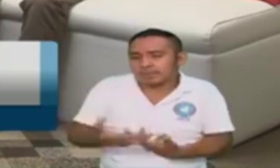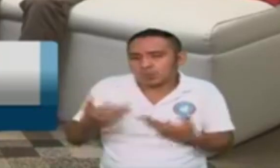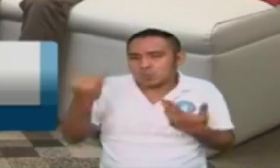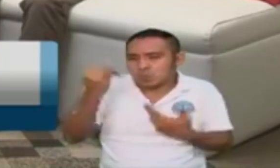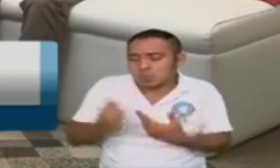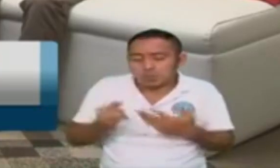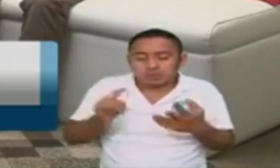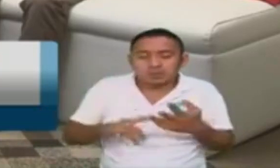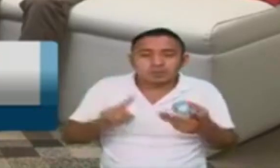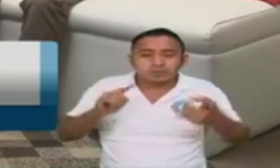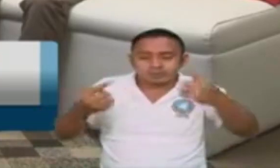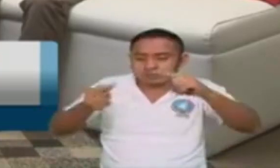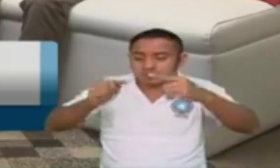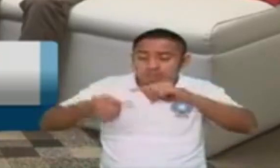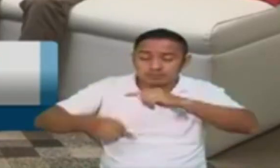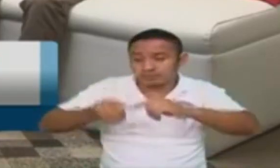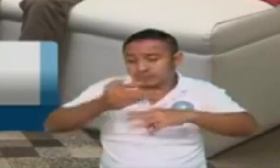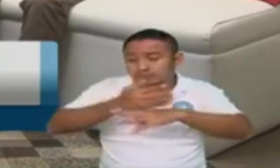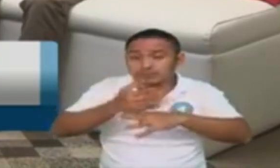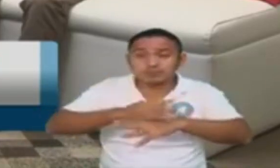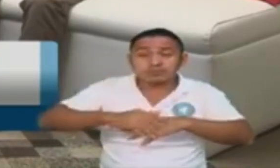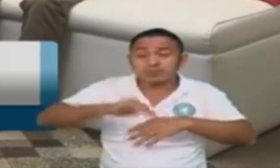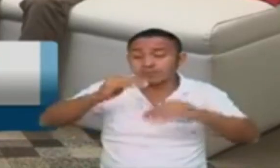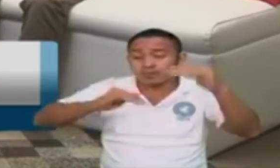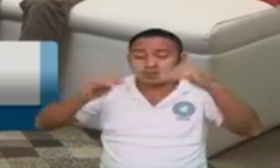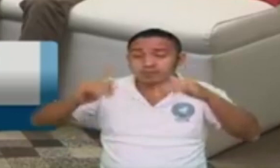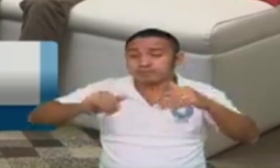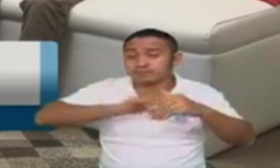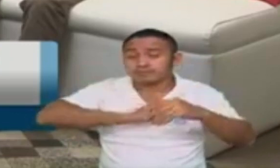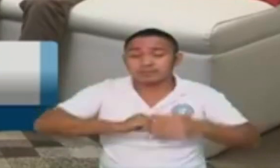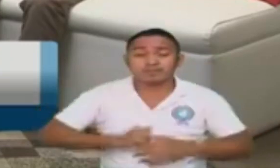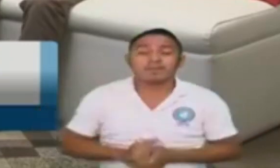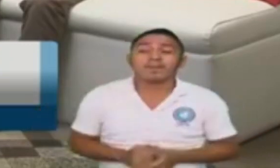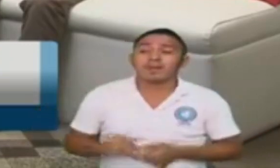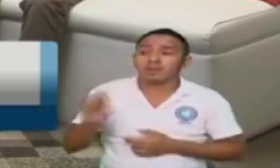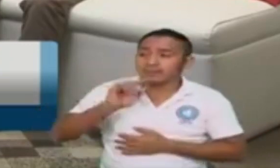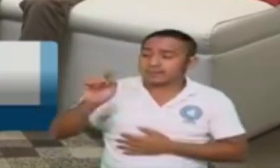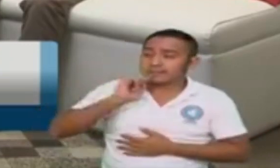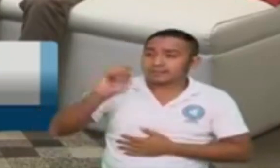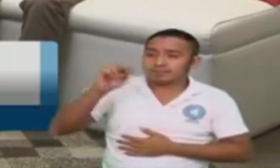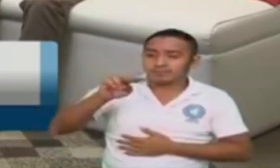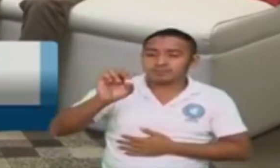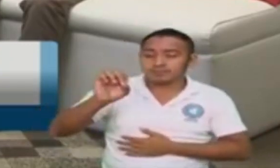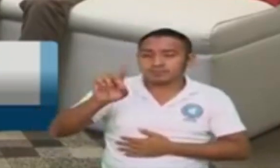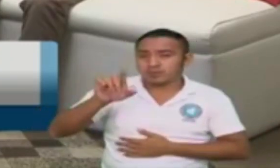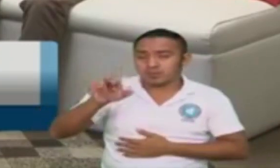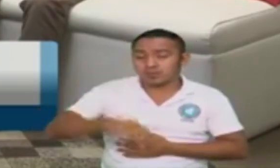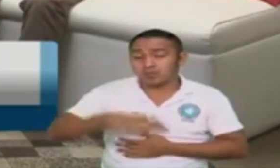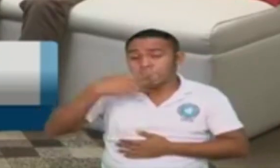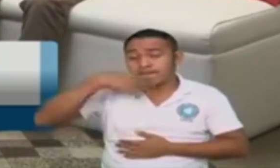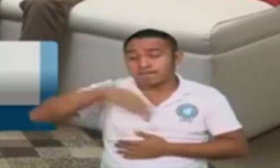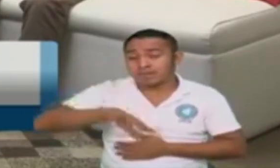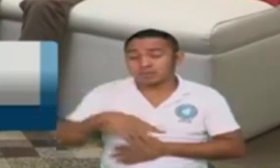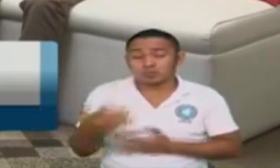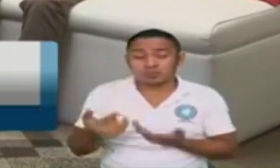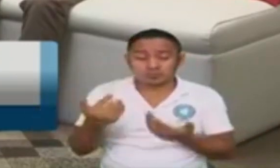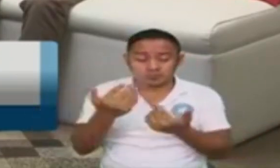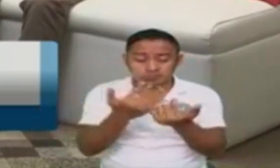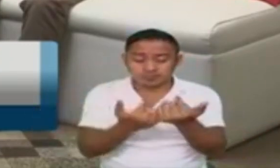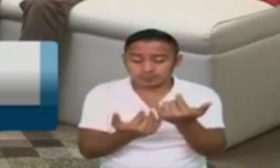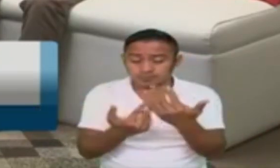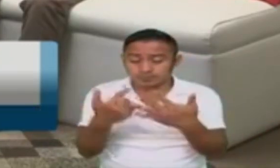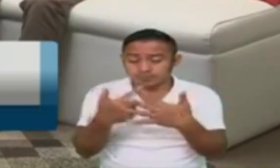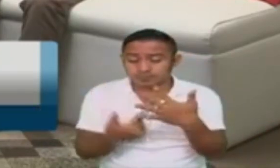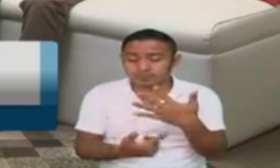entonces tenés que hacer algo, pues. En el caso de un nódulo que sea maligno, como usted dice, ¿qué síntomas se podría manifestar? ¿O es asintomático también?